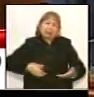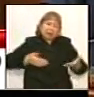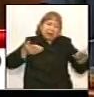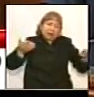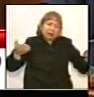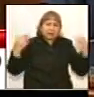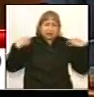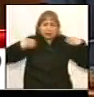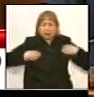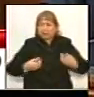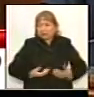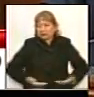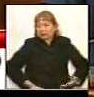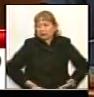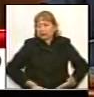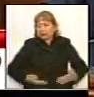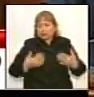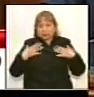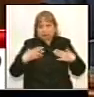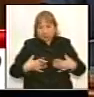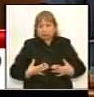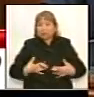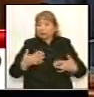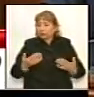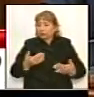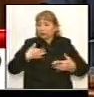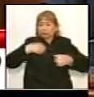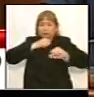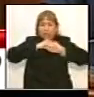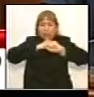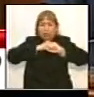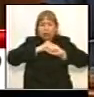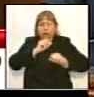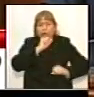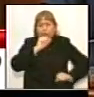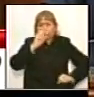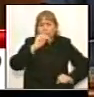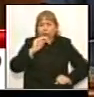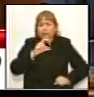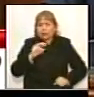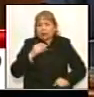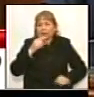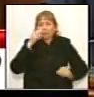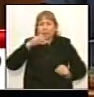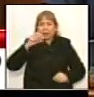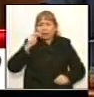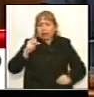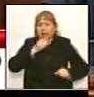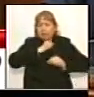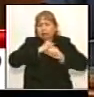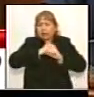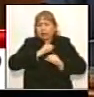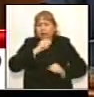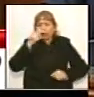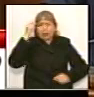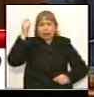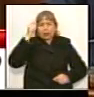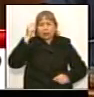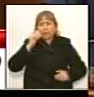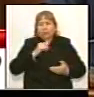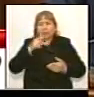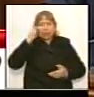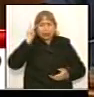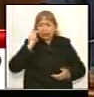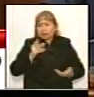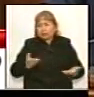la camiseta, pues. Póngase la camiseta para decir, defiendo a Susana Villarán, defiendo a PPK, defiendo a Alan García, defiendo a Keiko